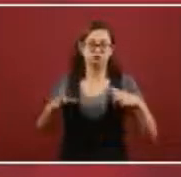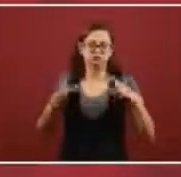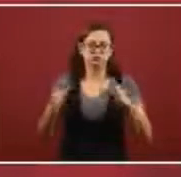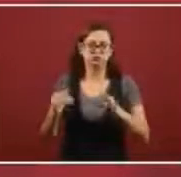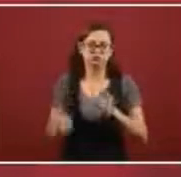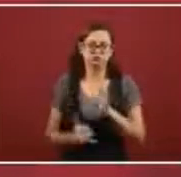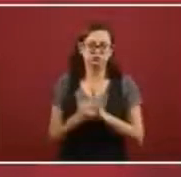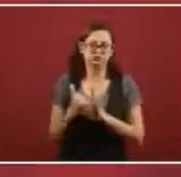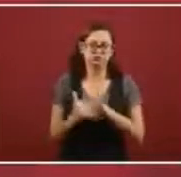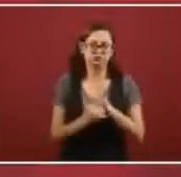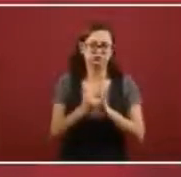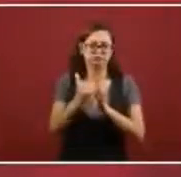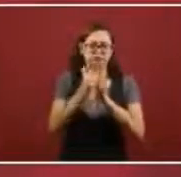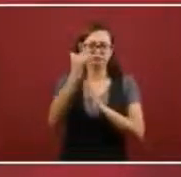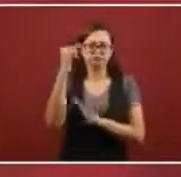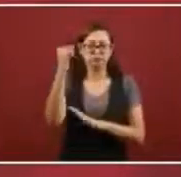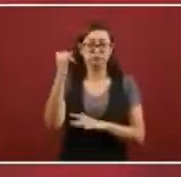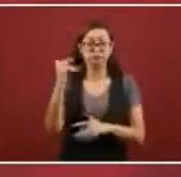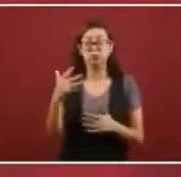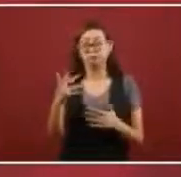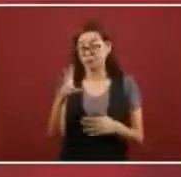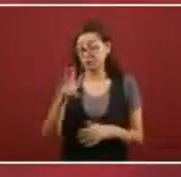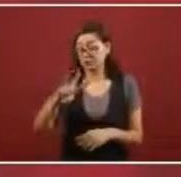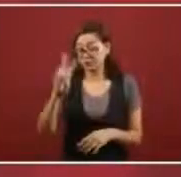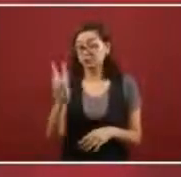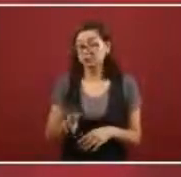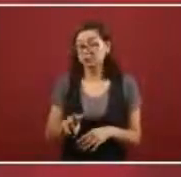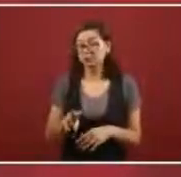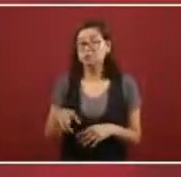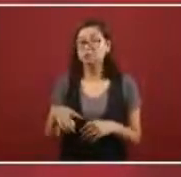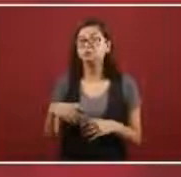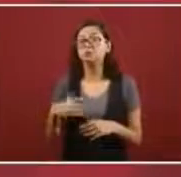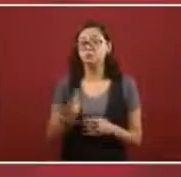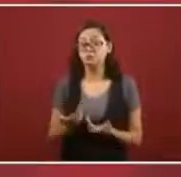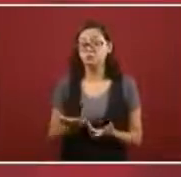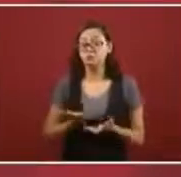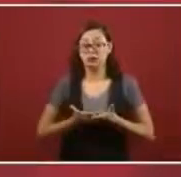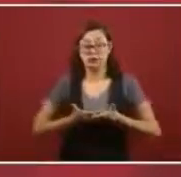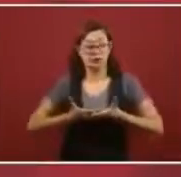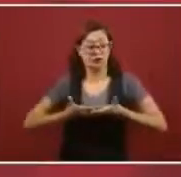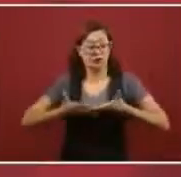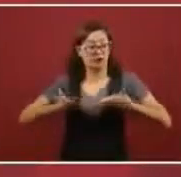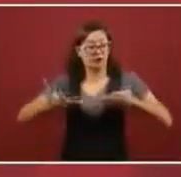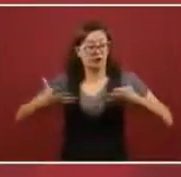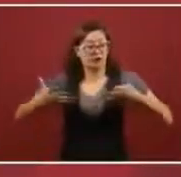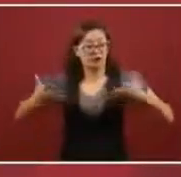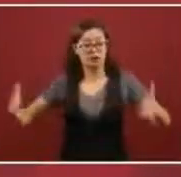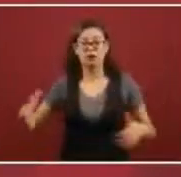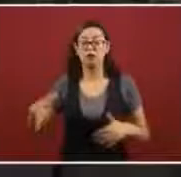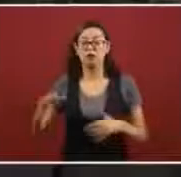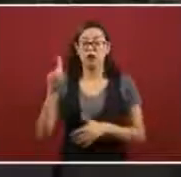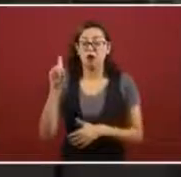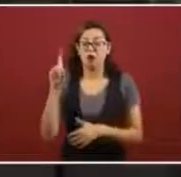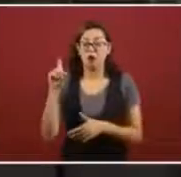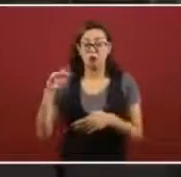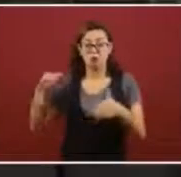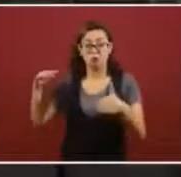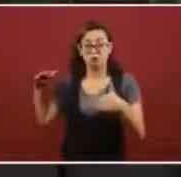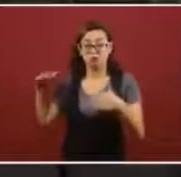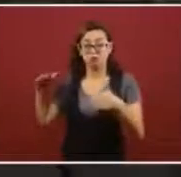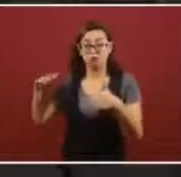una infraestructura de primer orden. Estamos hablando de grandes presas que